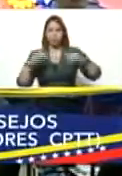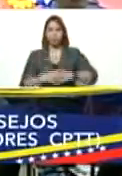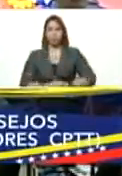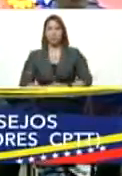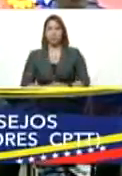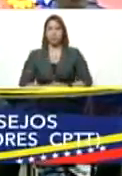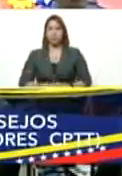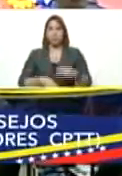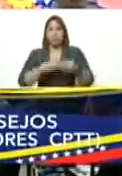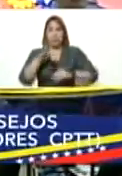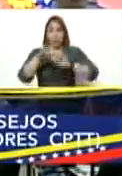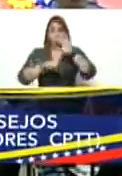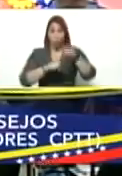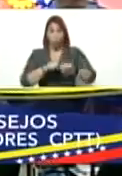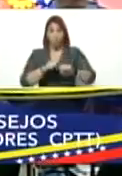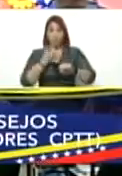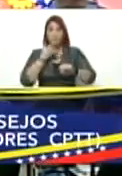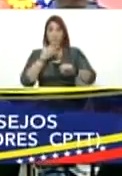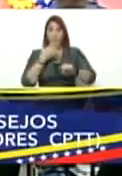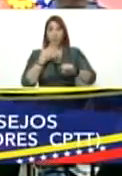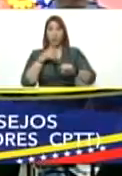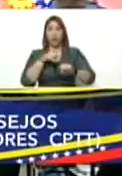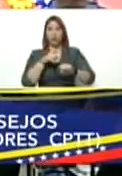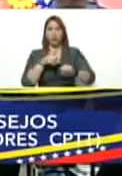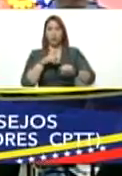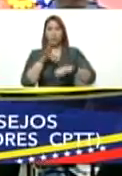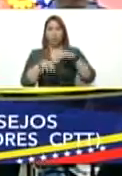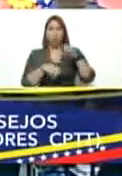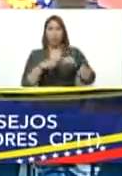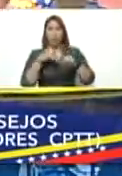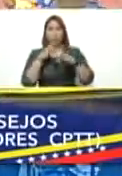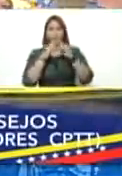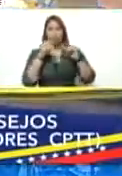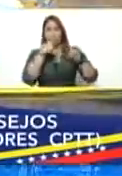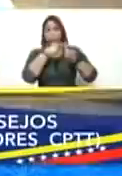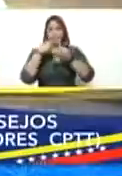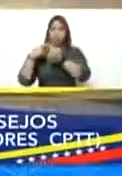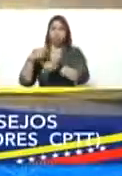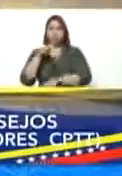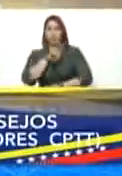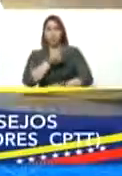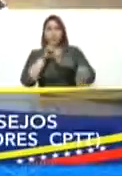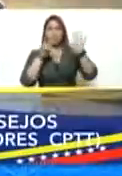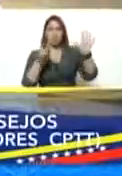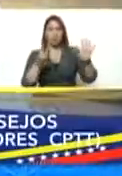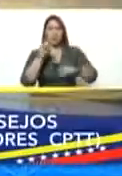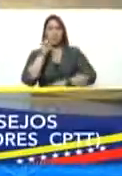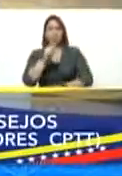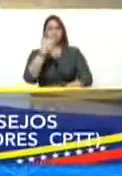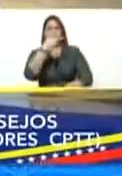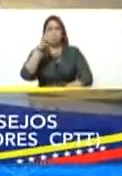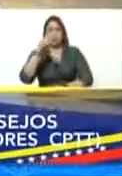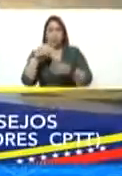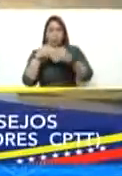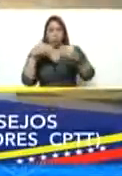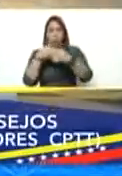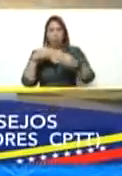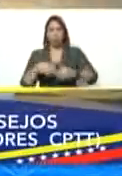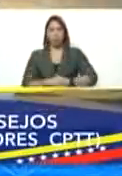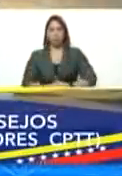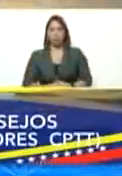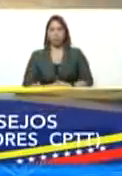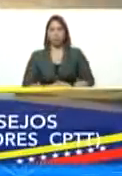y haces una compra y la compra resulta que toda sumada te da 27.30 en